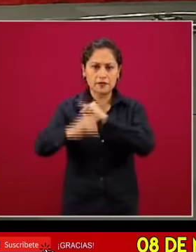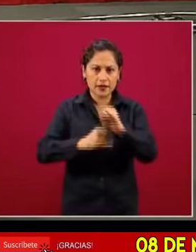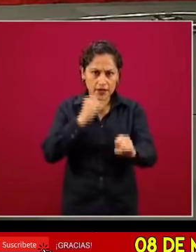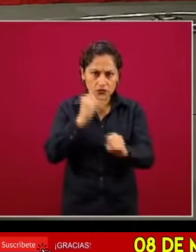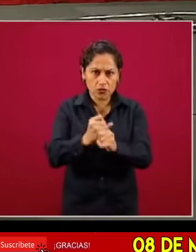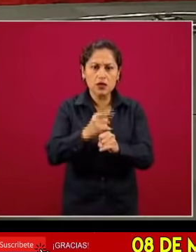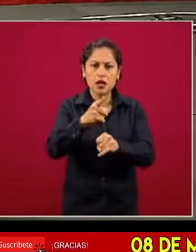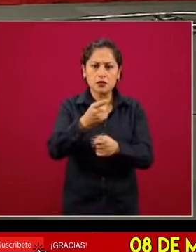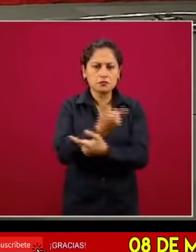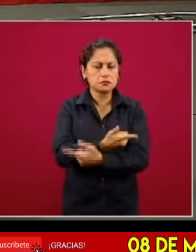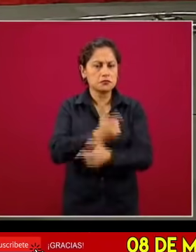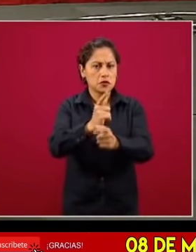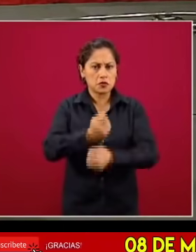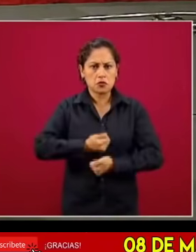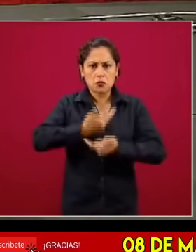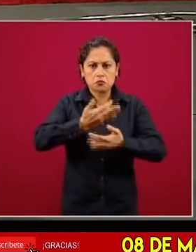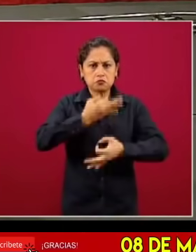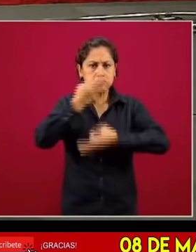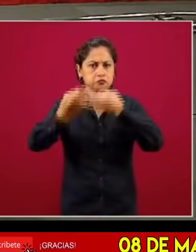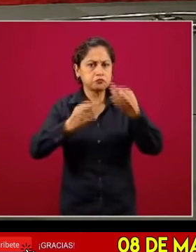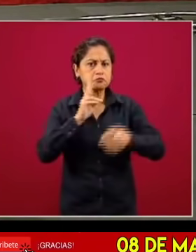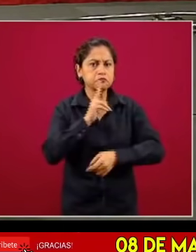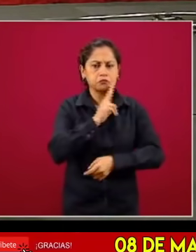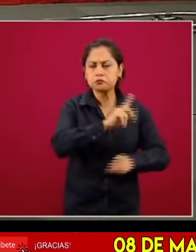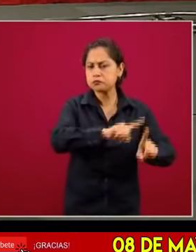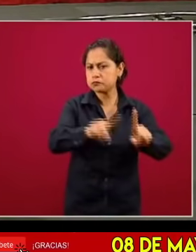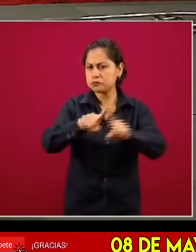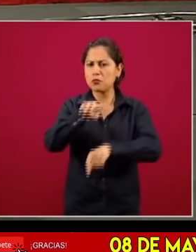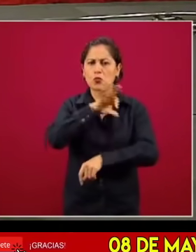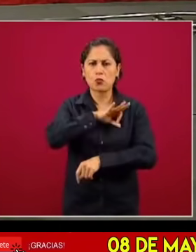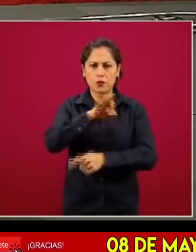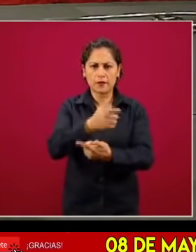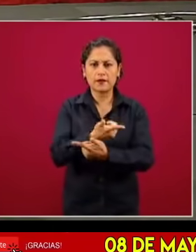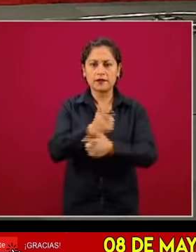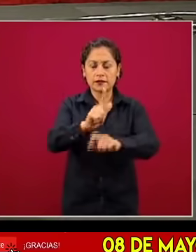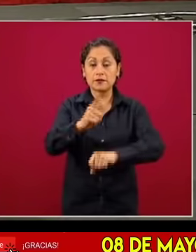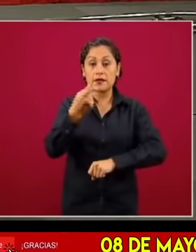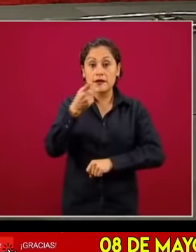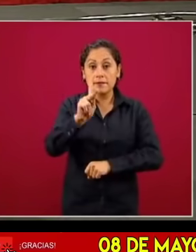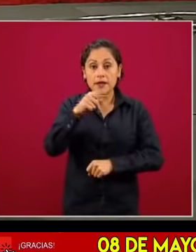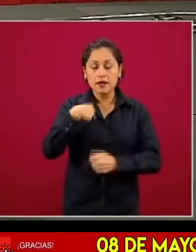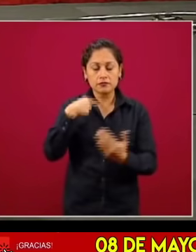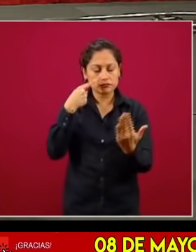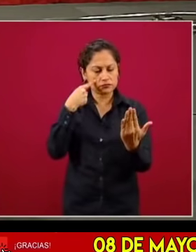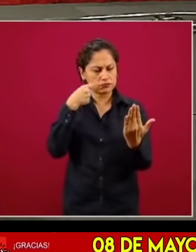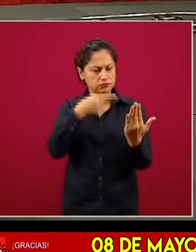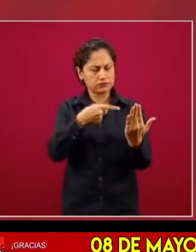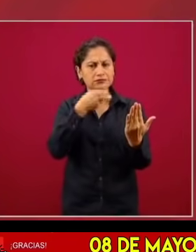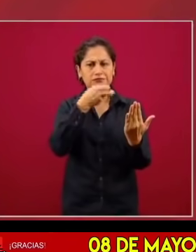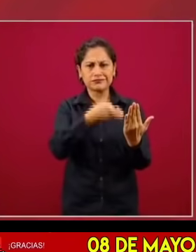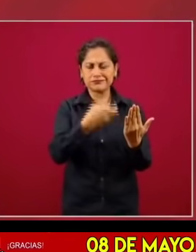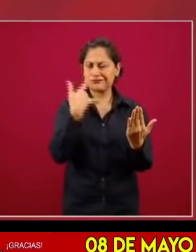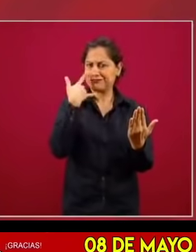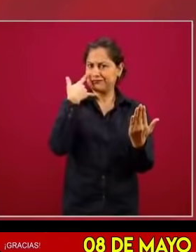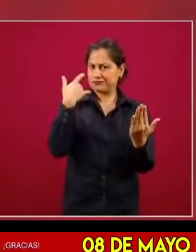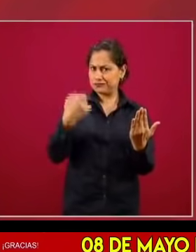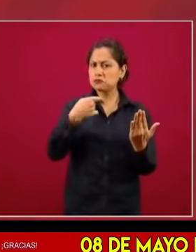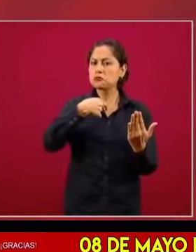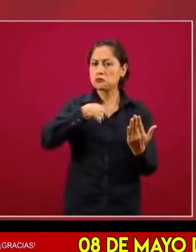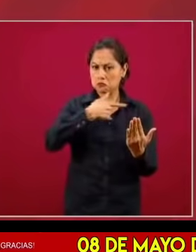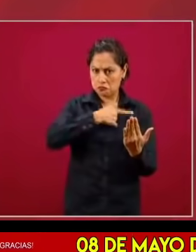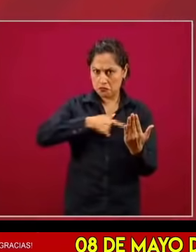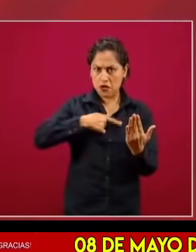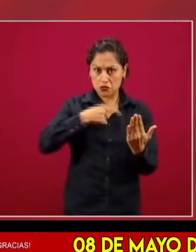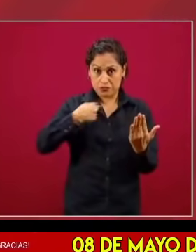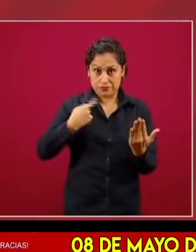entrevistas noticias en uno de ellos me llamó la atención la ausencia de rigor siendo un periódico que crea el aprecio estoy